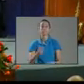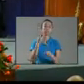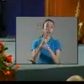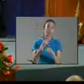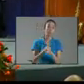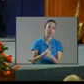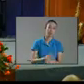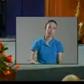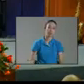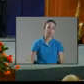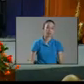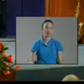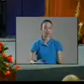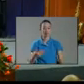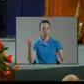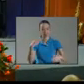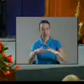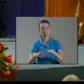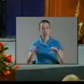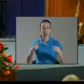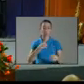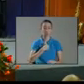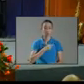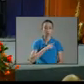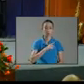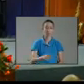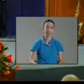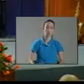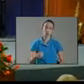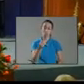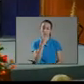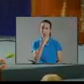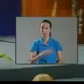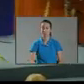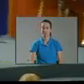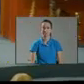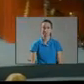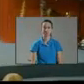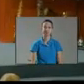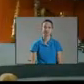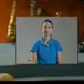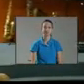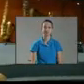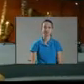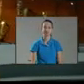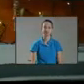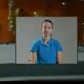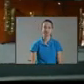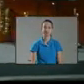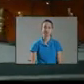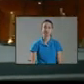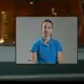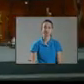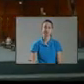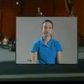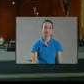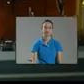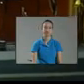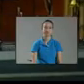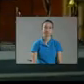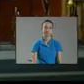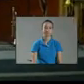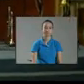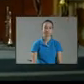Uno que trabajó conmigo, que pastoreó conmigo, que estuvo a la par conmigo, que recibió la enseñanza, que fue instruido, que recibió la doctrina,